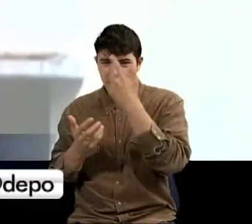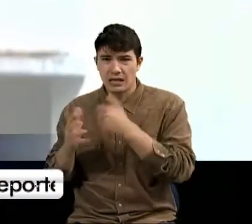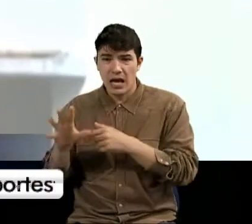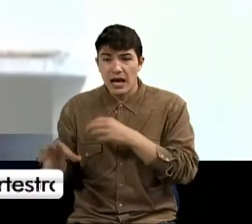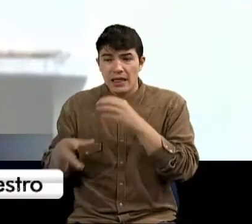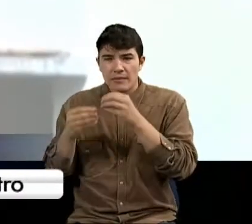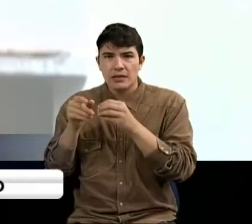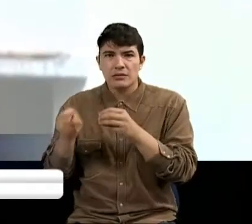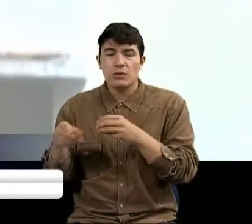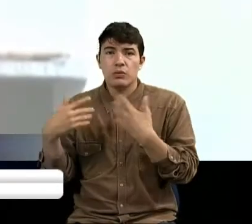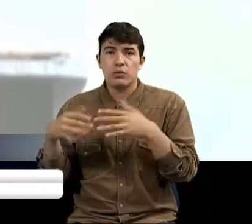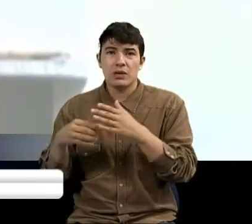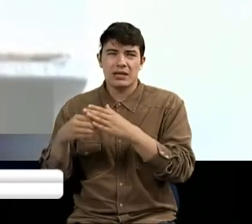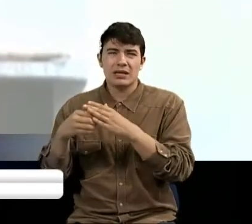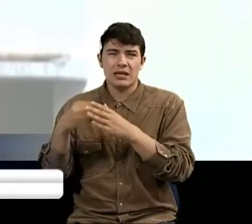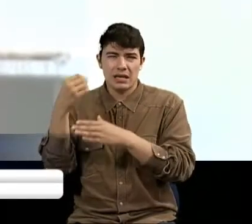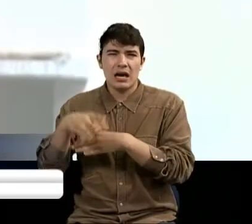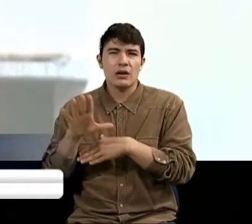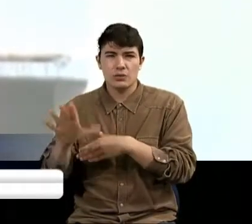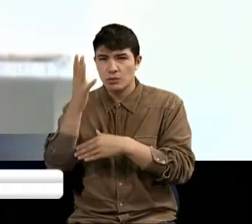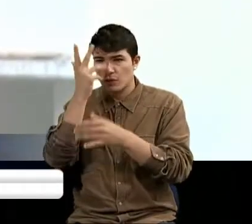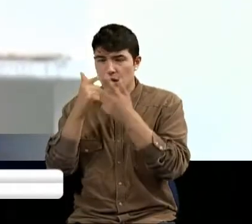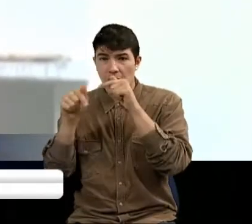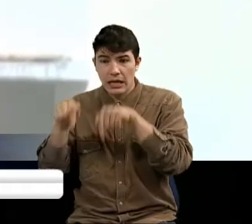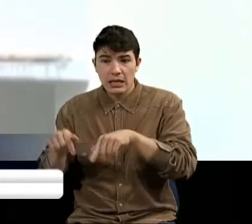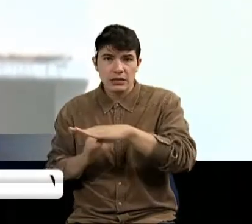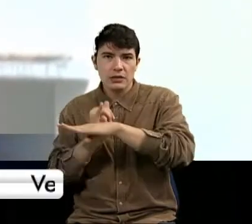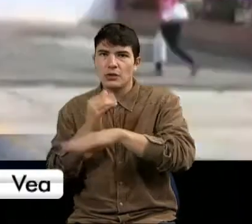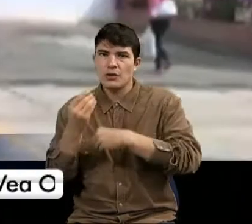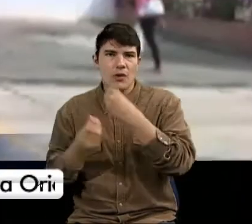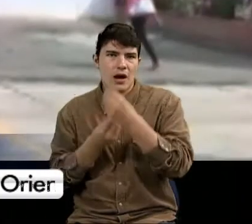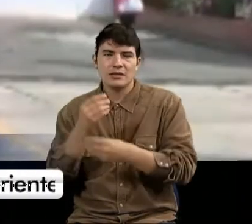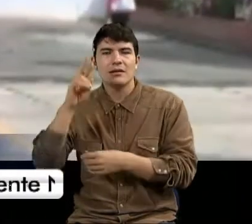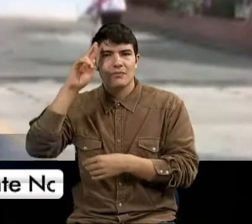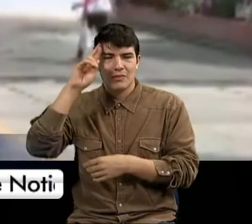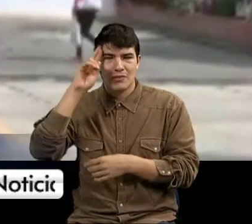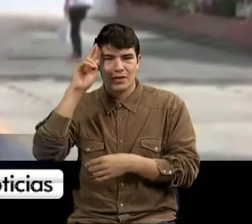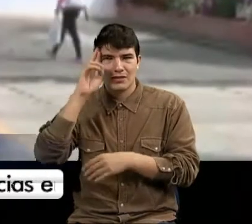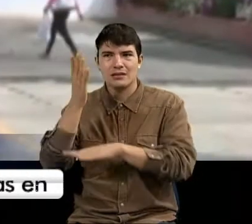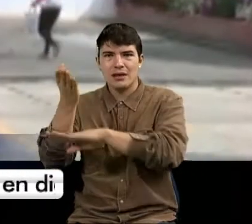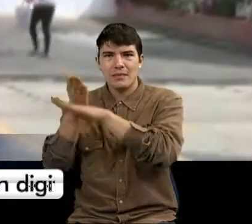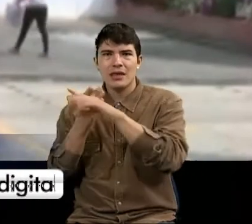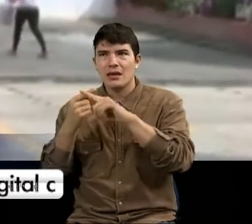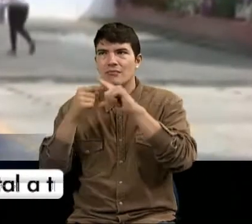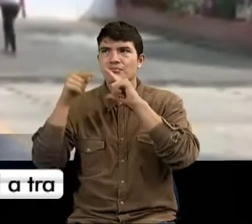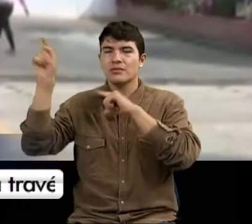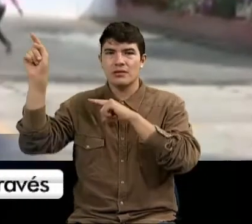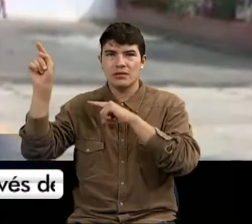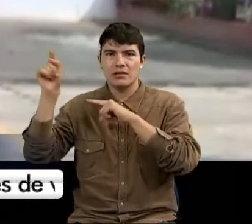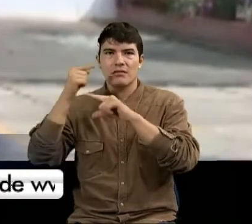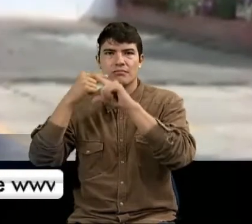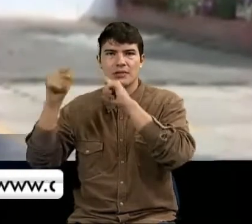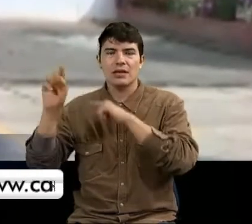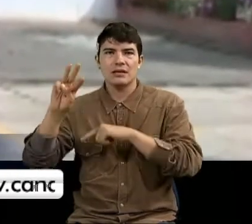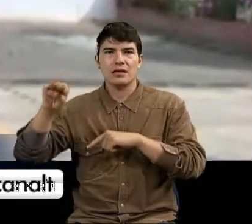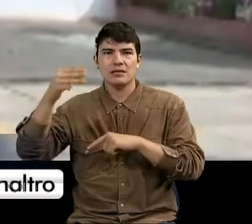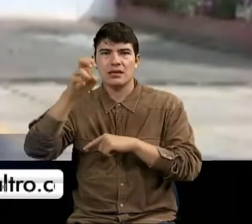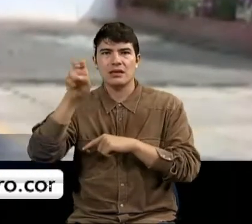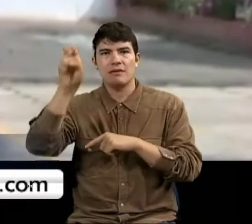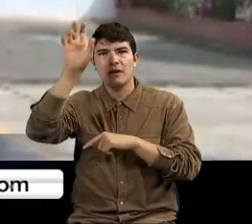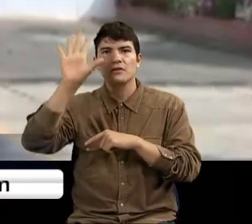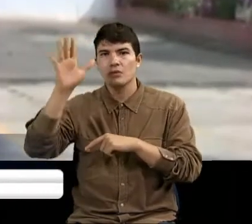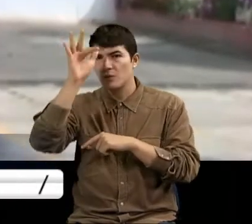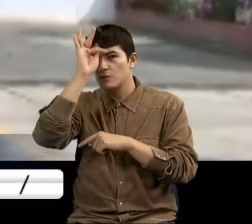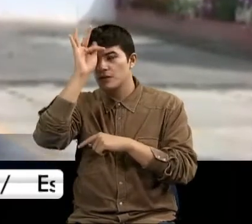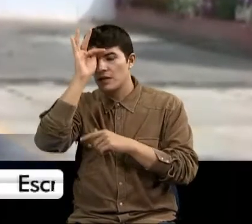son de alta complejidad en esa institución no lo hacemos razón por la cual se solicitó la revisión a un tercer nivel